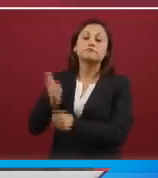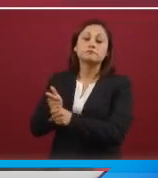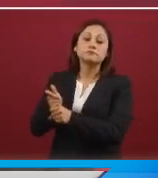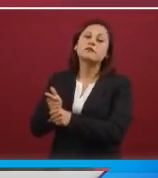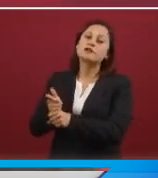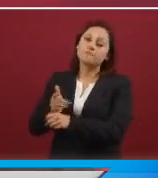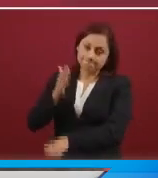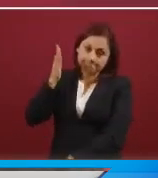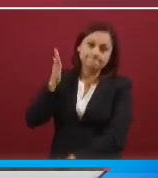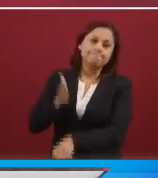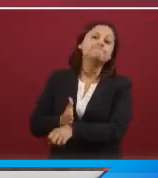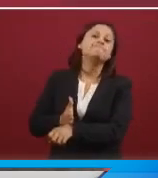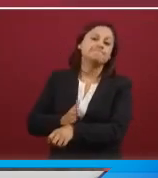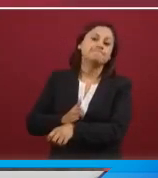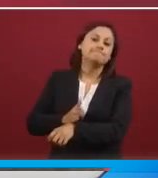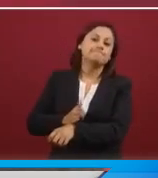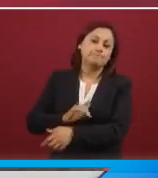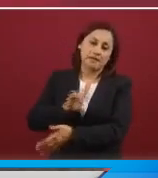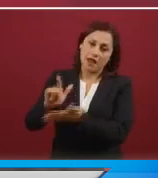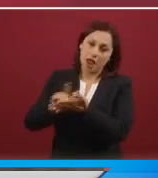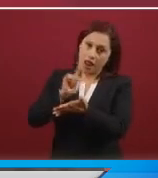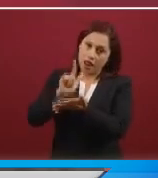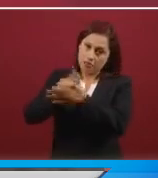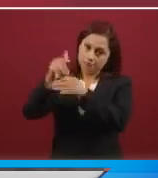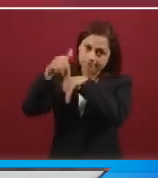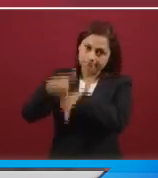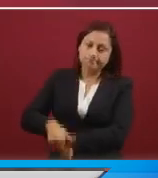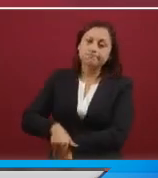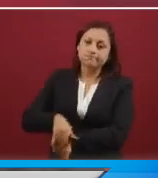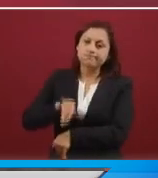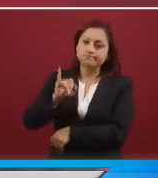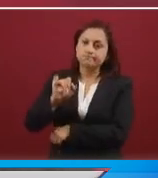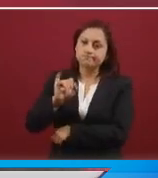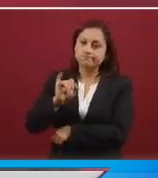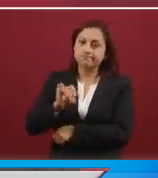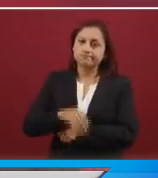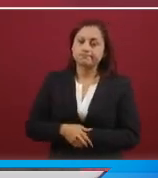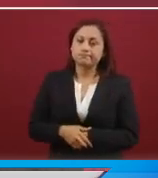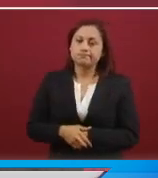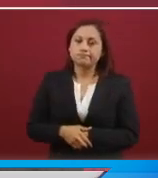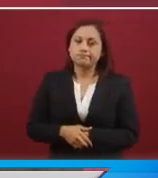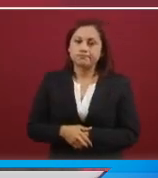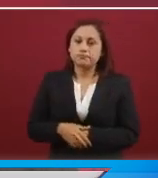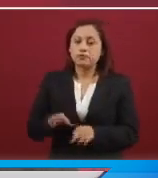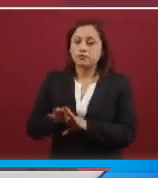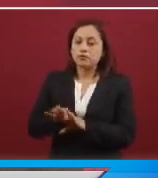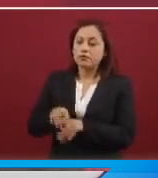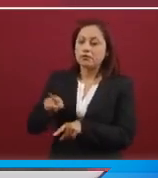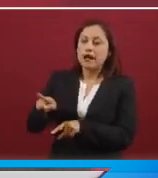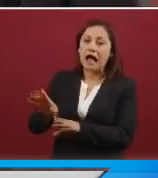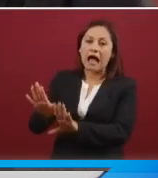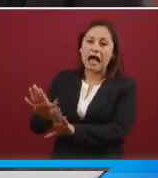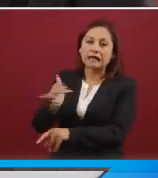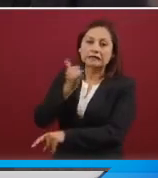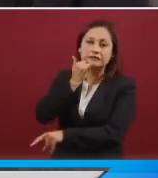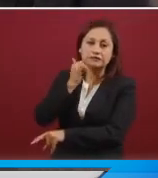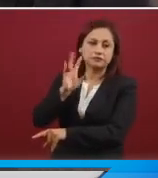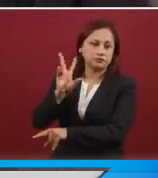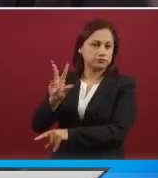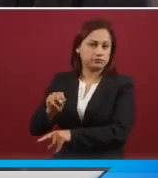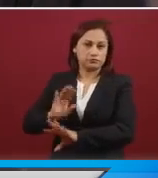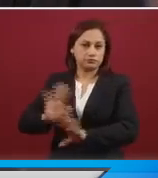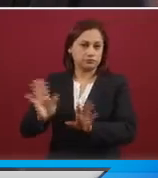del derrame de Grupo México de ácido sulfúrico en el mar de Cortés, hoy se verificará el informe de la Semarnat para cuantificar daños que permitirá tomar